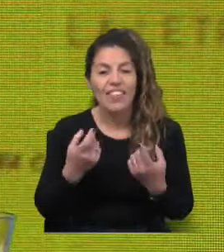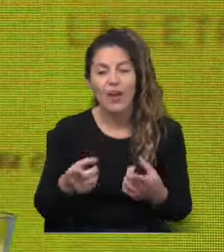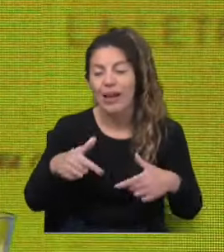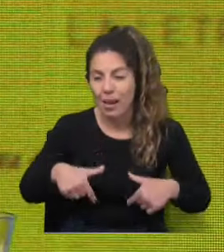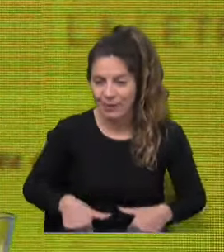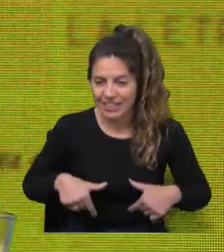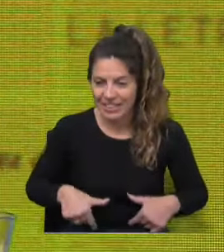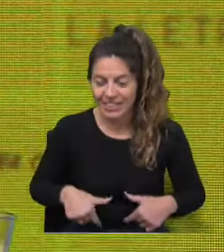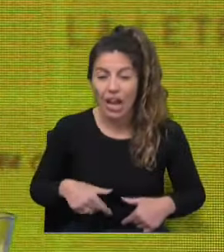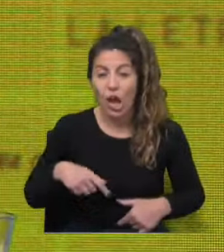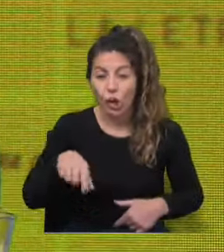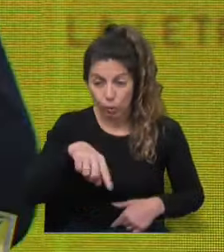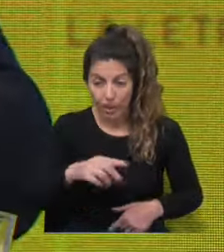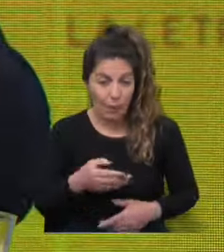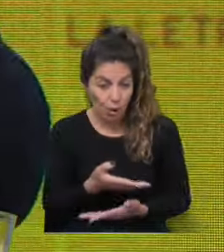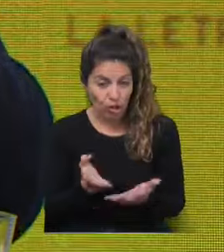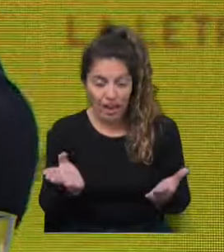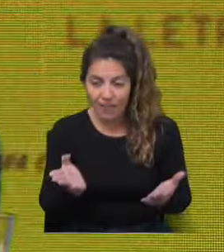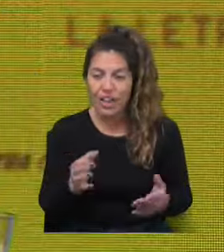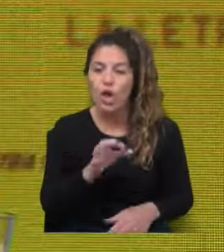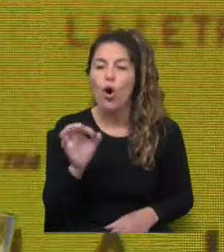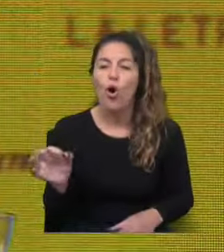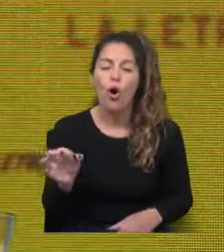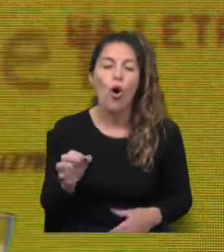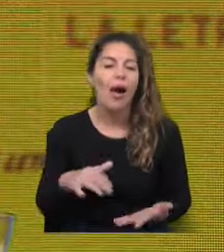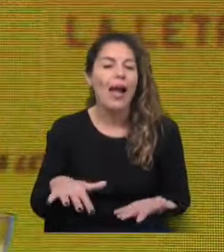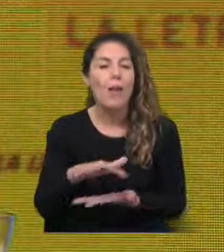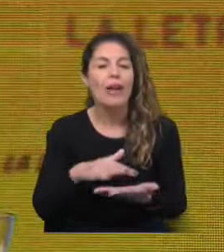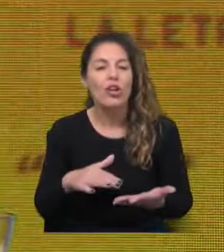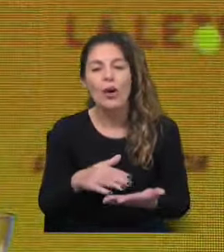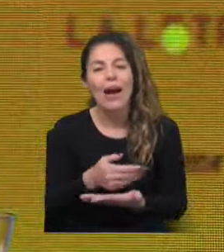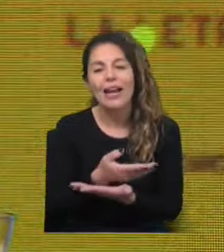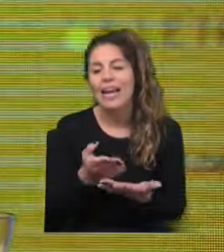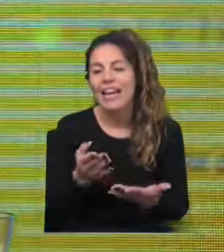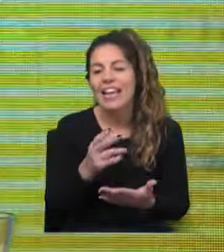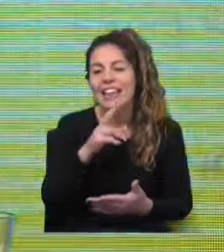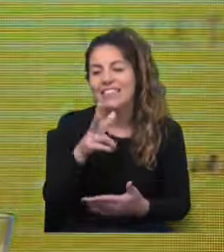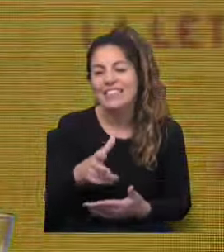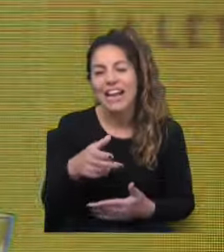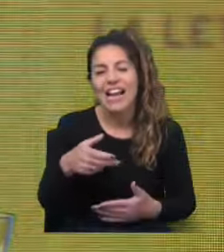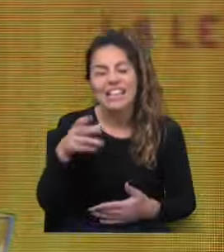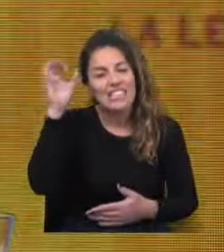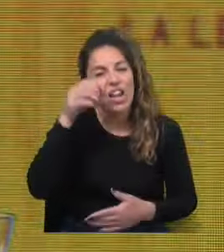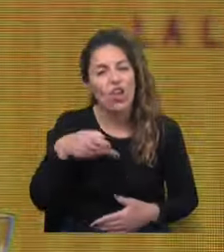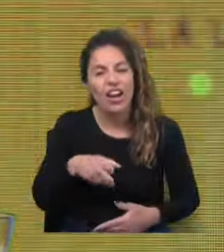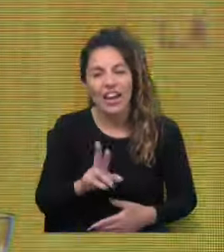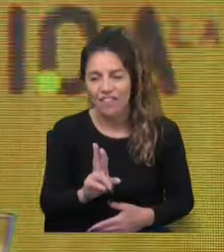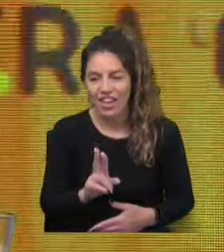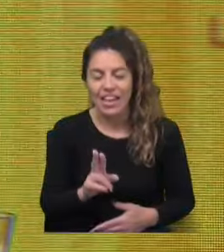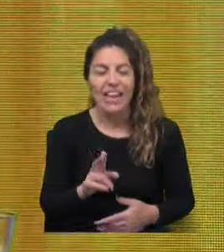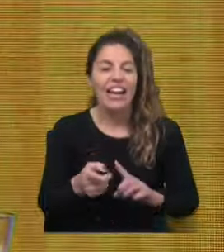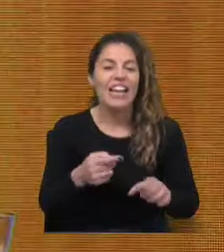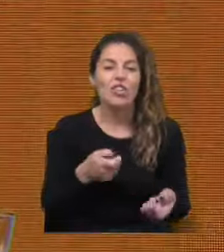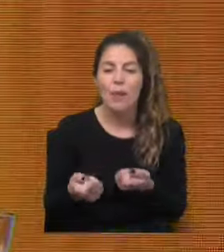ministra que recién ustedes mostraban, o el panorama que pintaba el senador Heber, ¿verdad?, con respecto al manejo